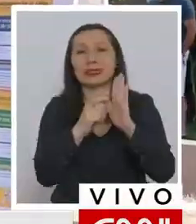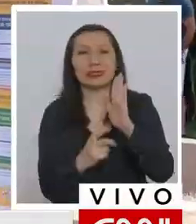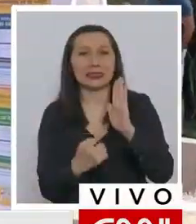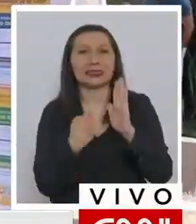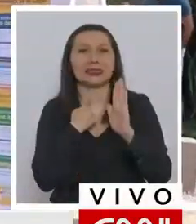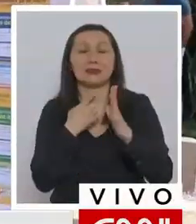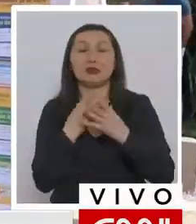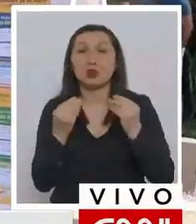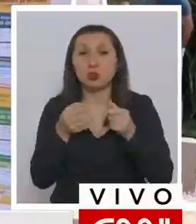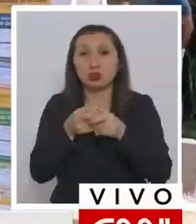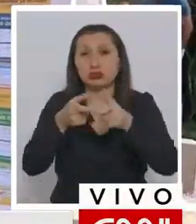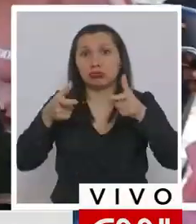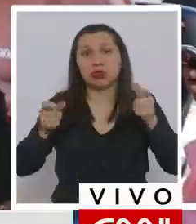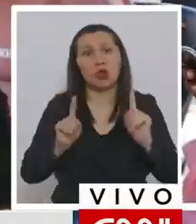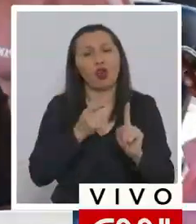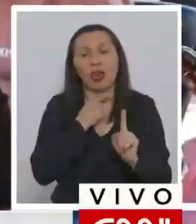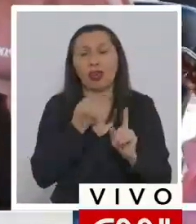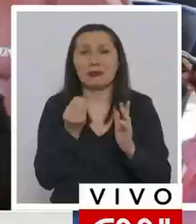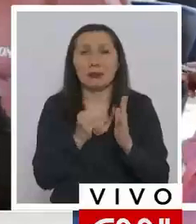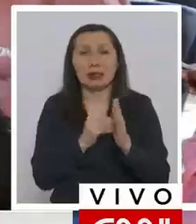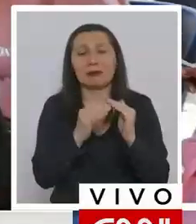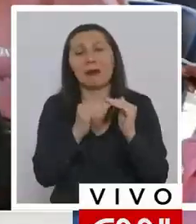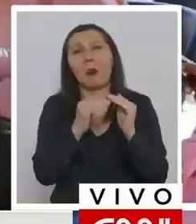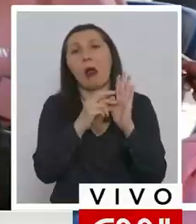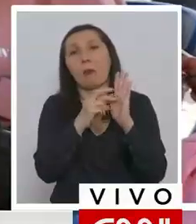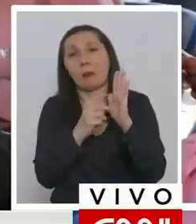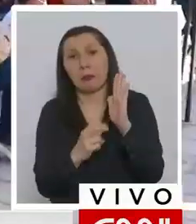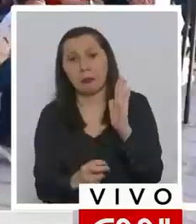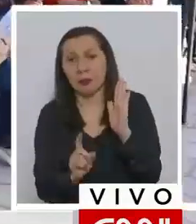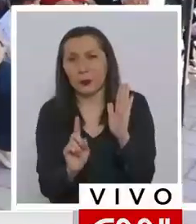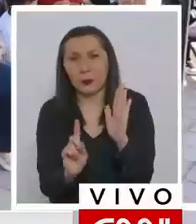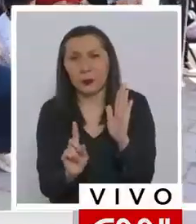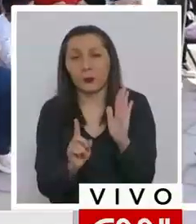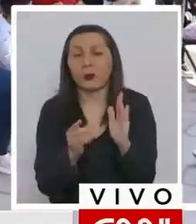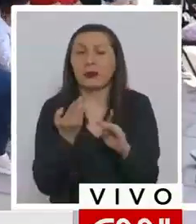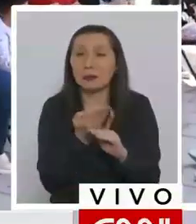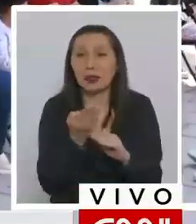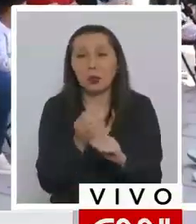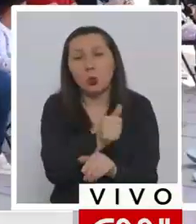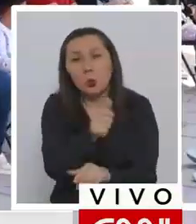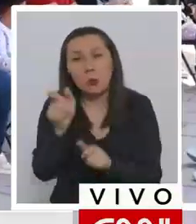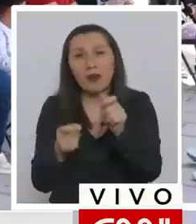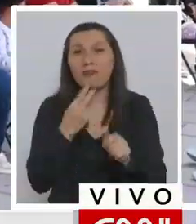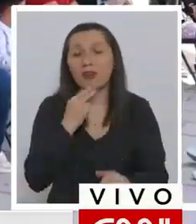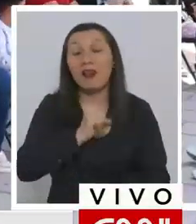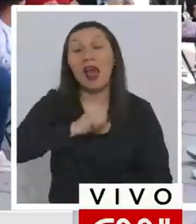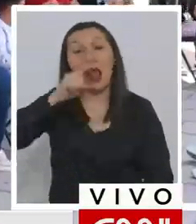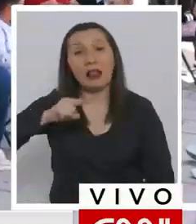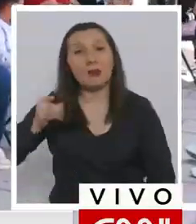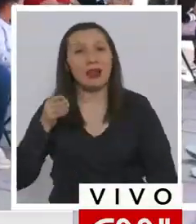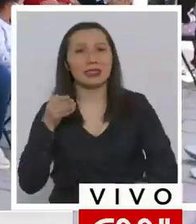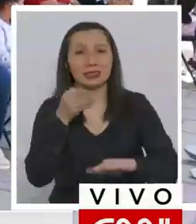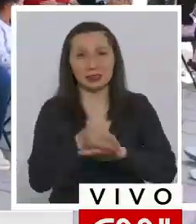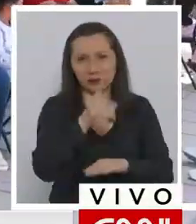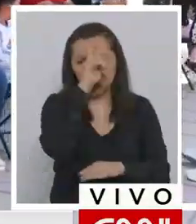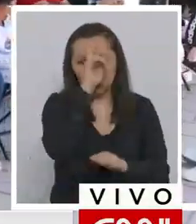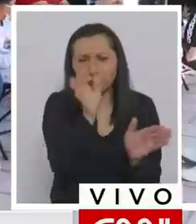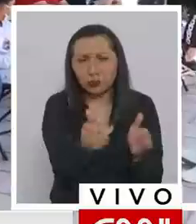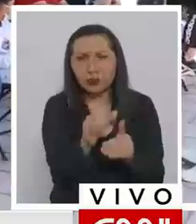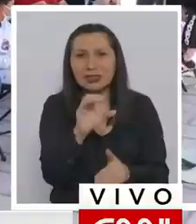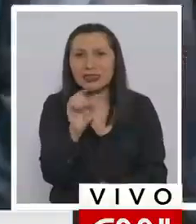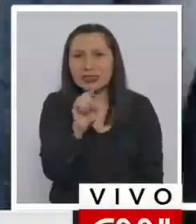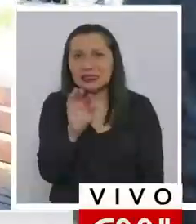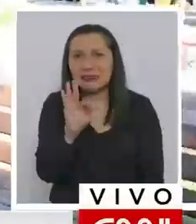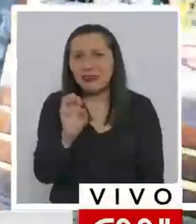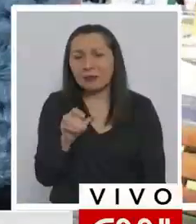años. En este contexto, el domingo llegaron a la región de Atacama 2 vacunatorios móviles del Ministerio de Salud que viajaron